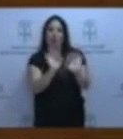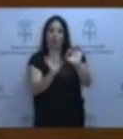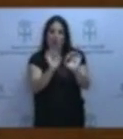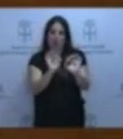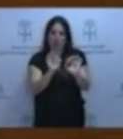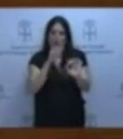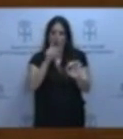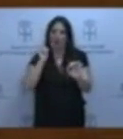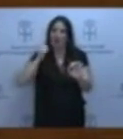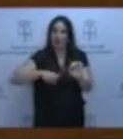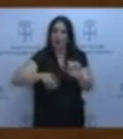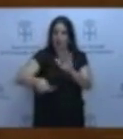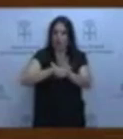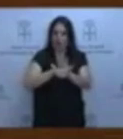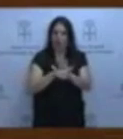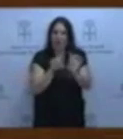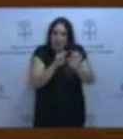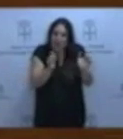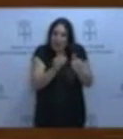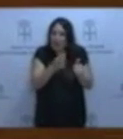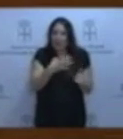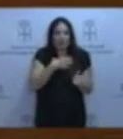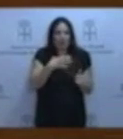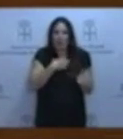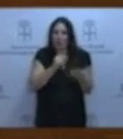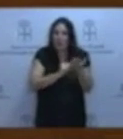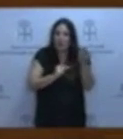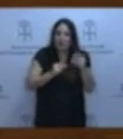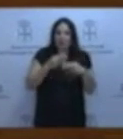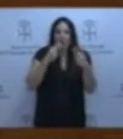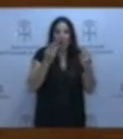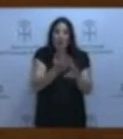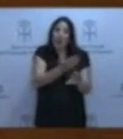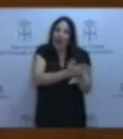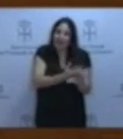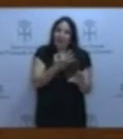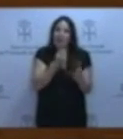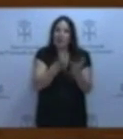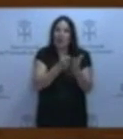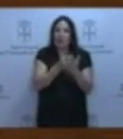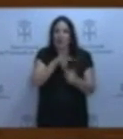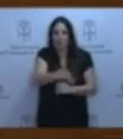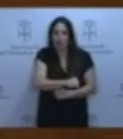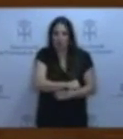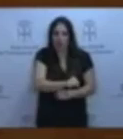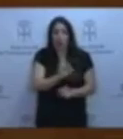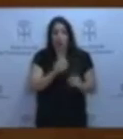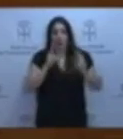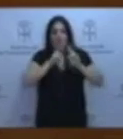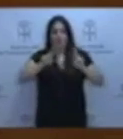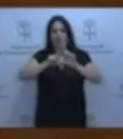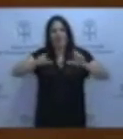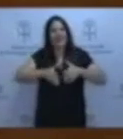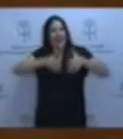defraudada. Pequeñas empresas que no podían acceder a contratos públicos sin abonar la correspondiente mordida, o que veían cómo las grandes empresas amigas de los